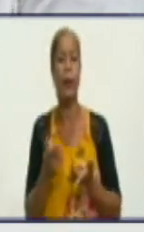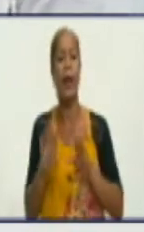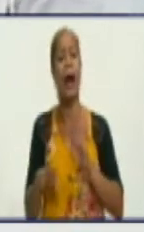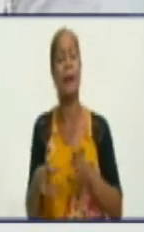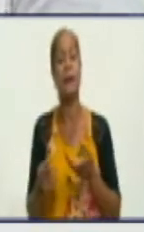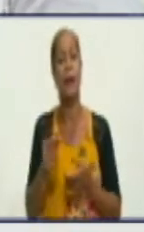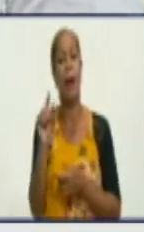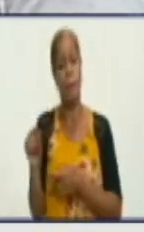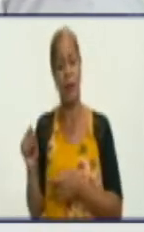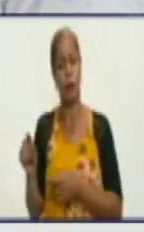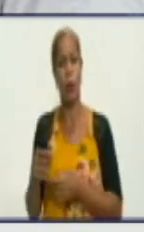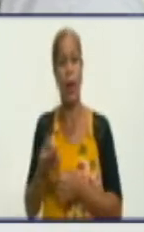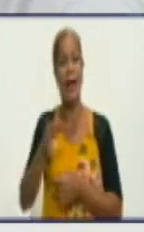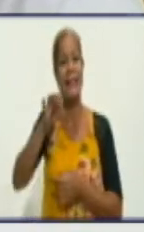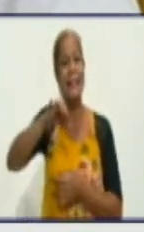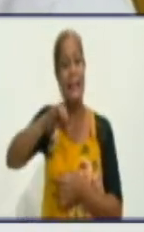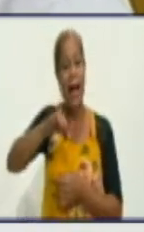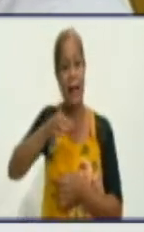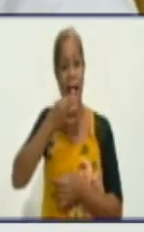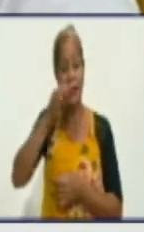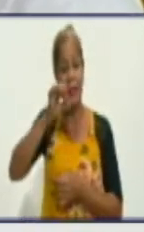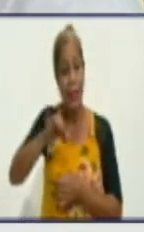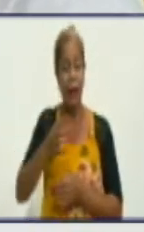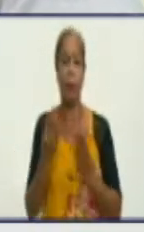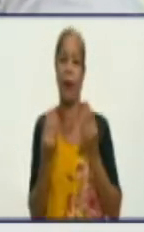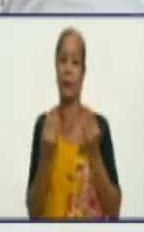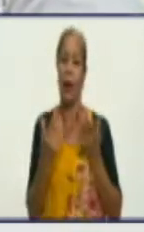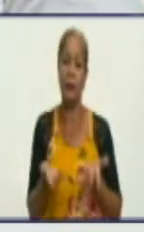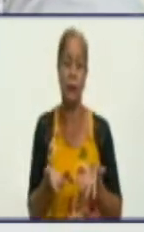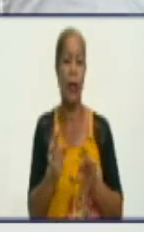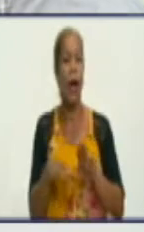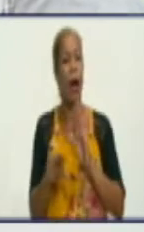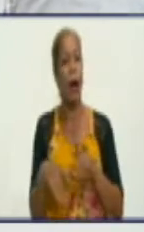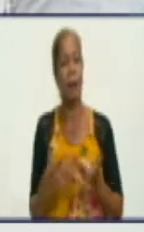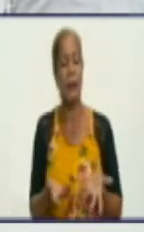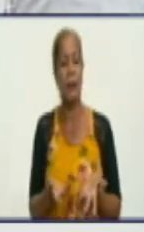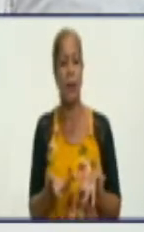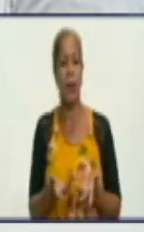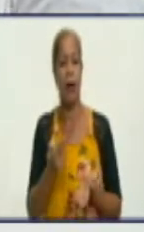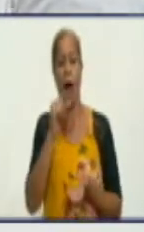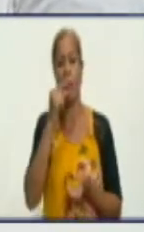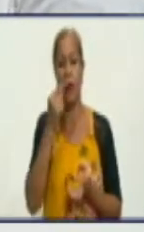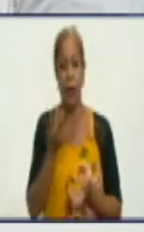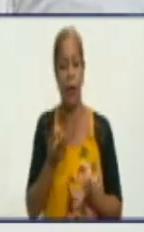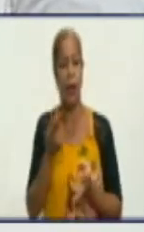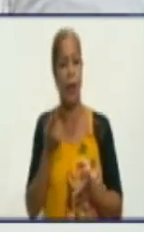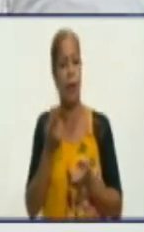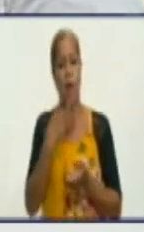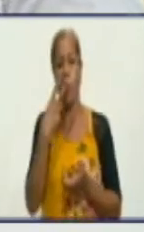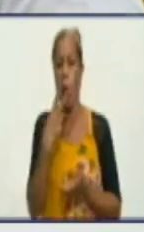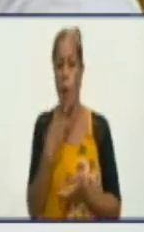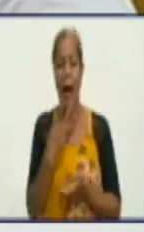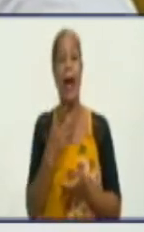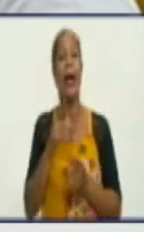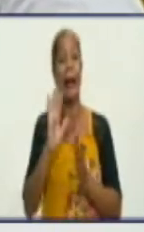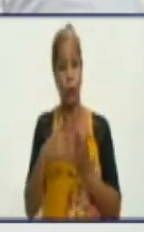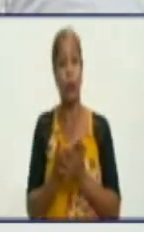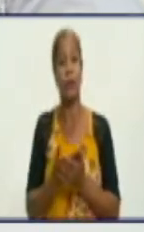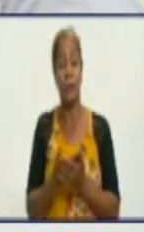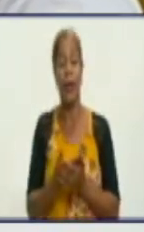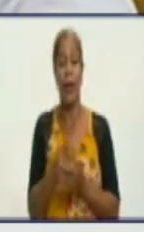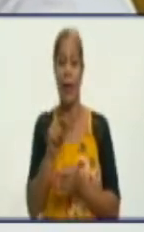evitaríamos la arteriosclerosis, que es un factor de riesgo y predisponente a dichas complicaciones. Recordemos que la hipertensión no solamente es que la presión va a